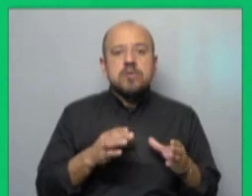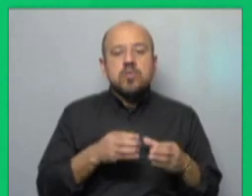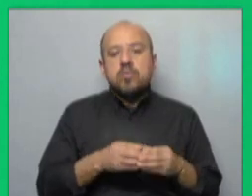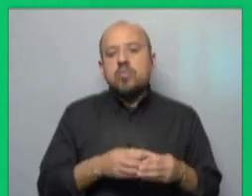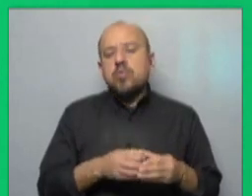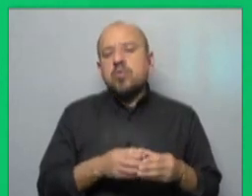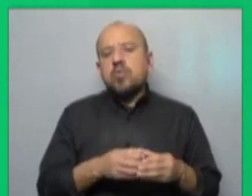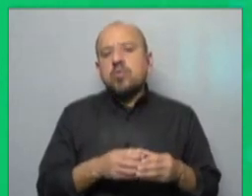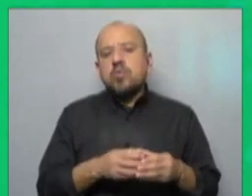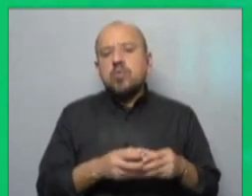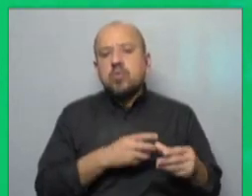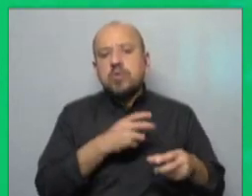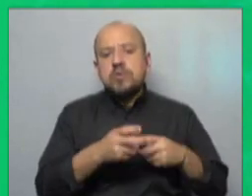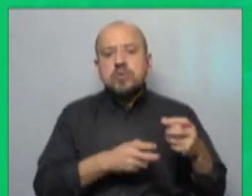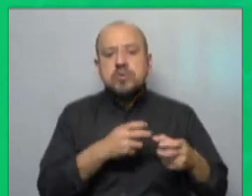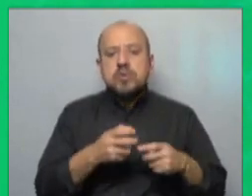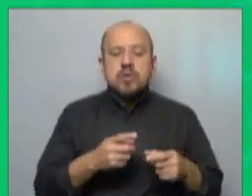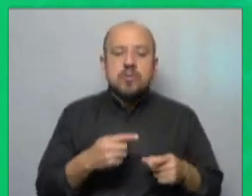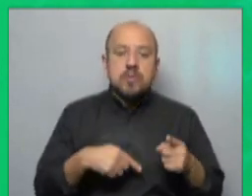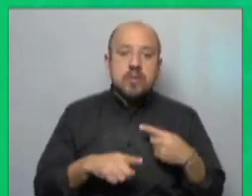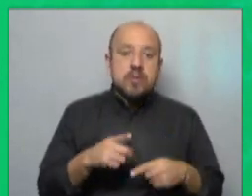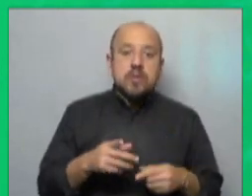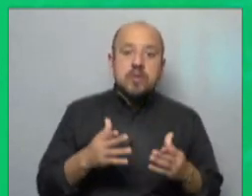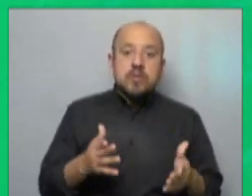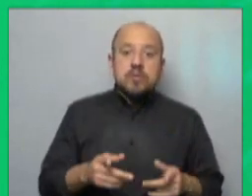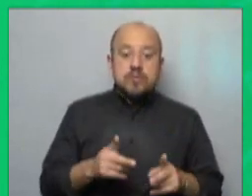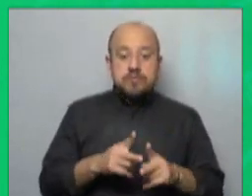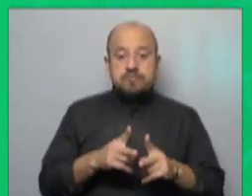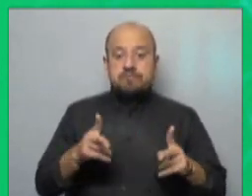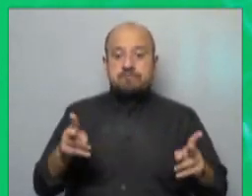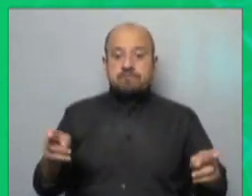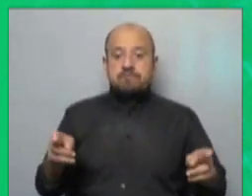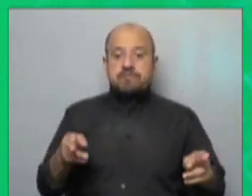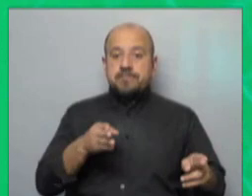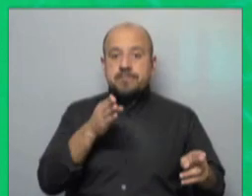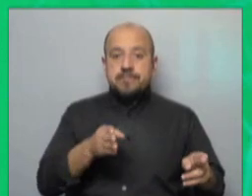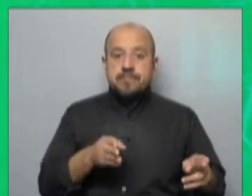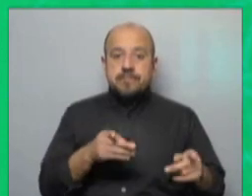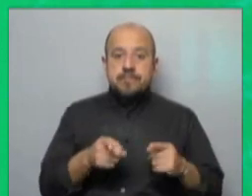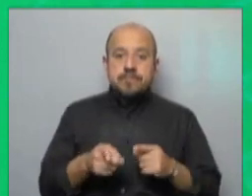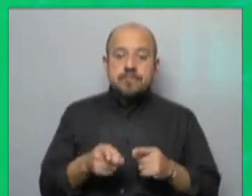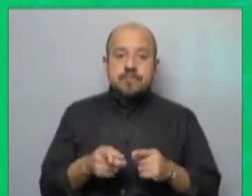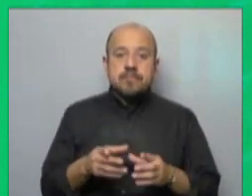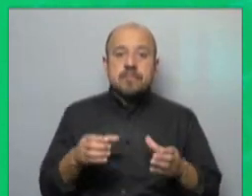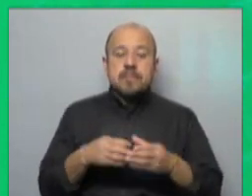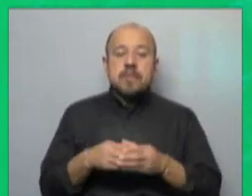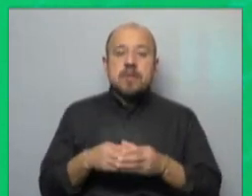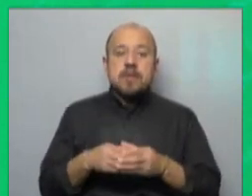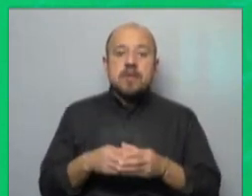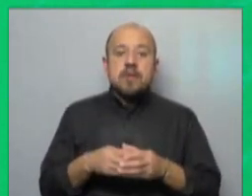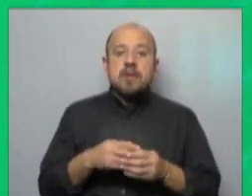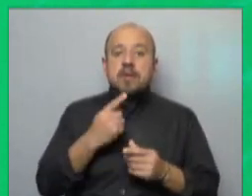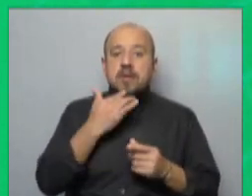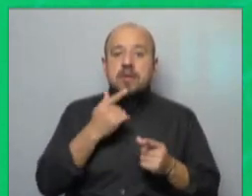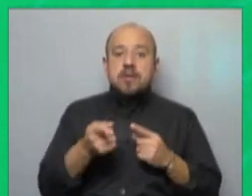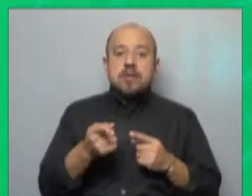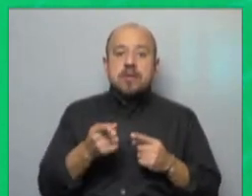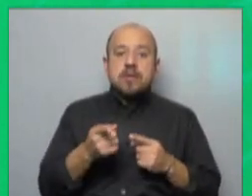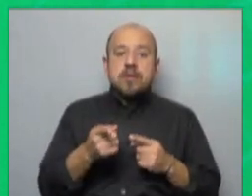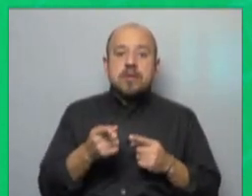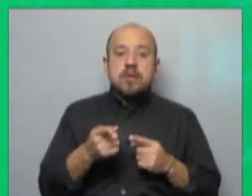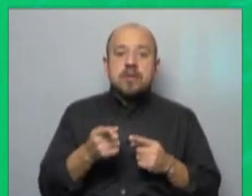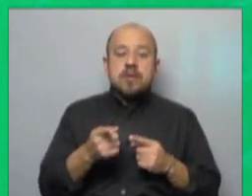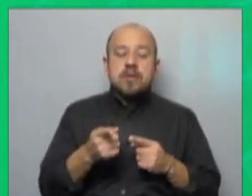después en el medio sucedió un evento que lo que hizo fue compactar a la coalición y es un ejemplo que fue